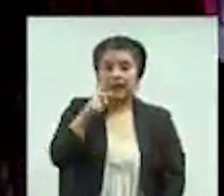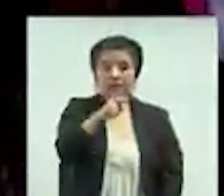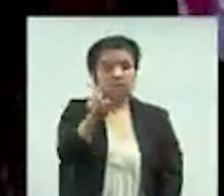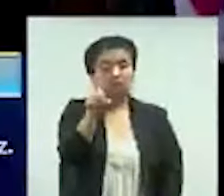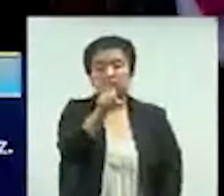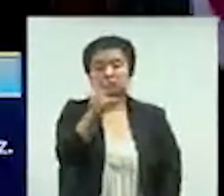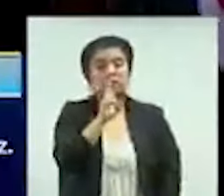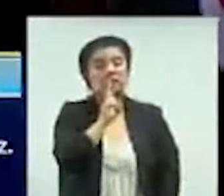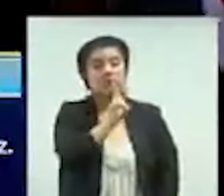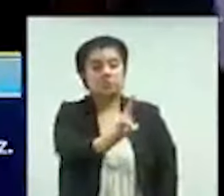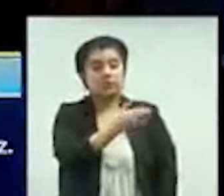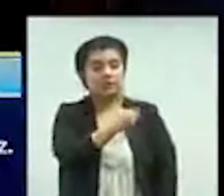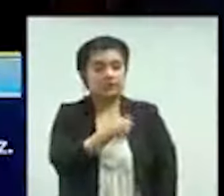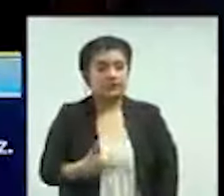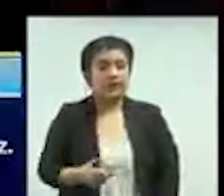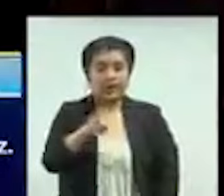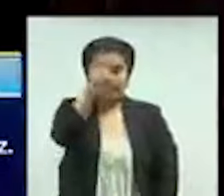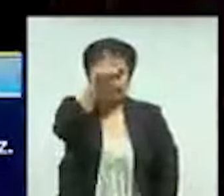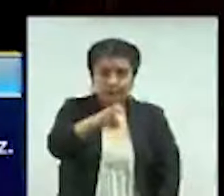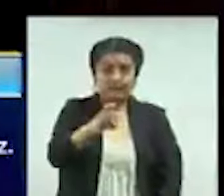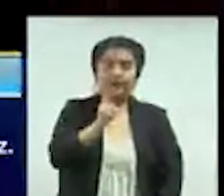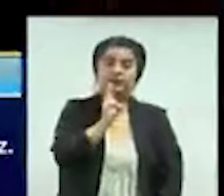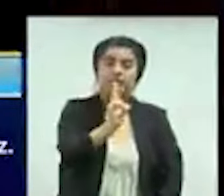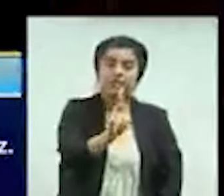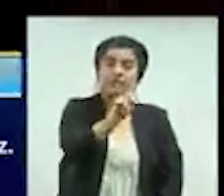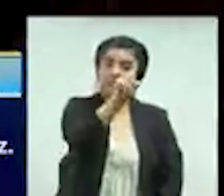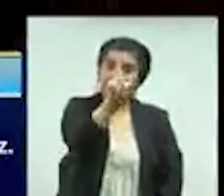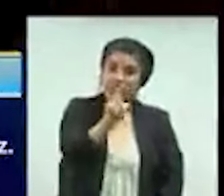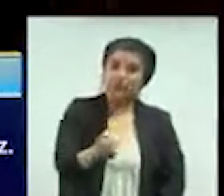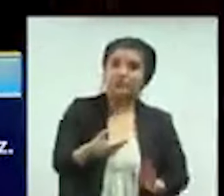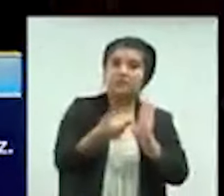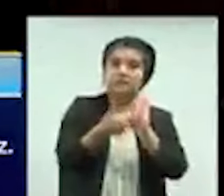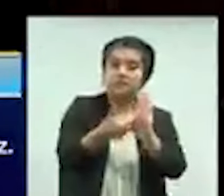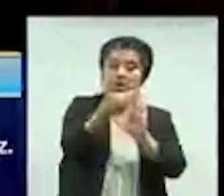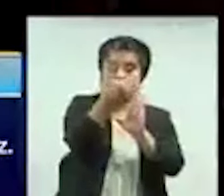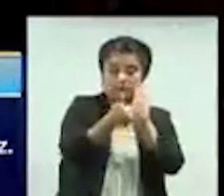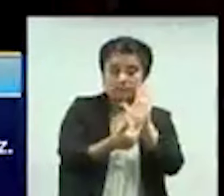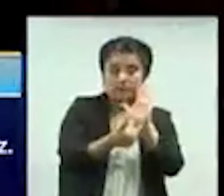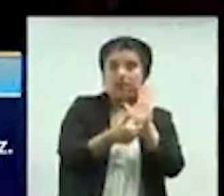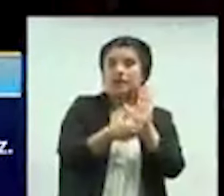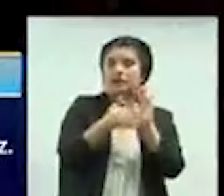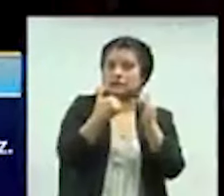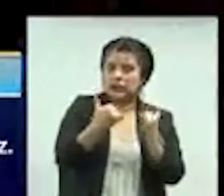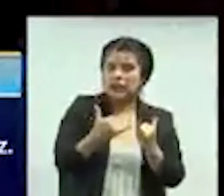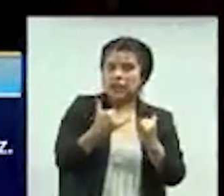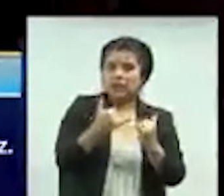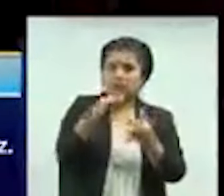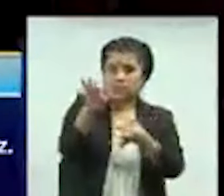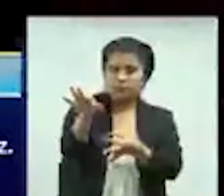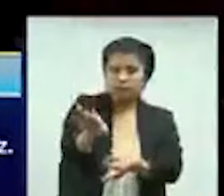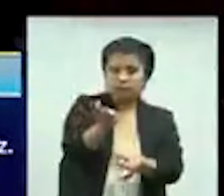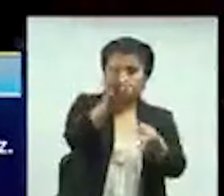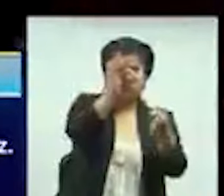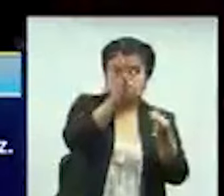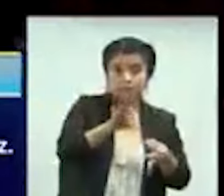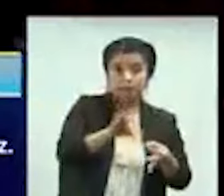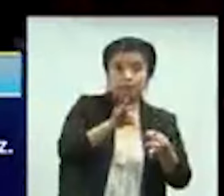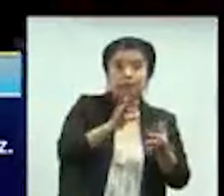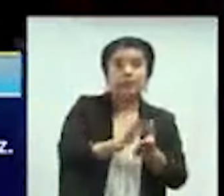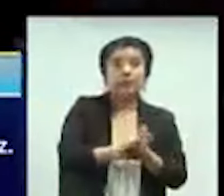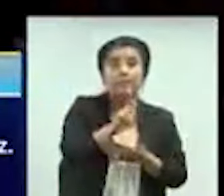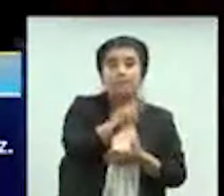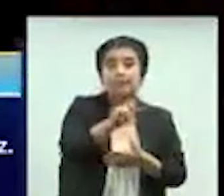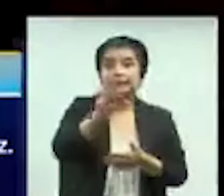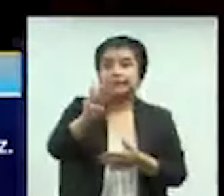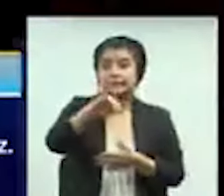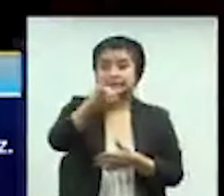respuesta, presidente. Tiene que responder las preguntas que van en el cuestionario, los cuales fueron recibidos desde el